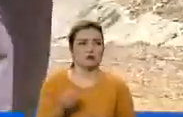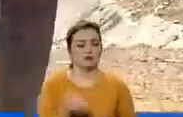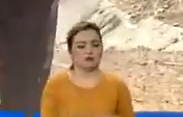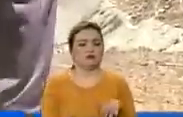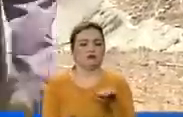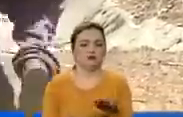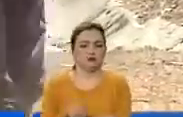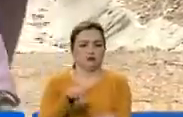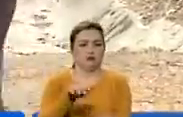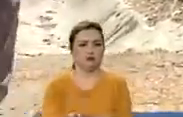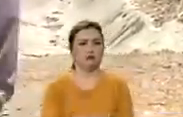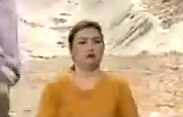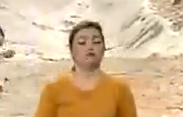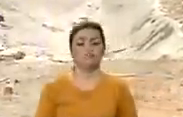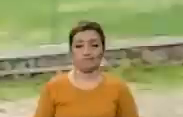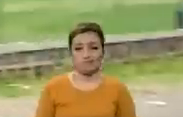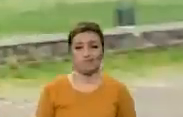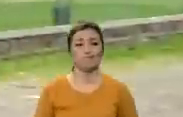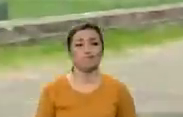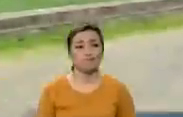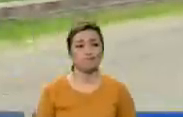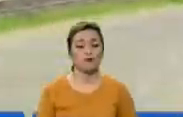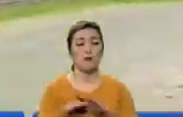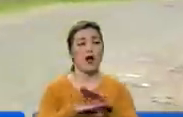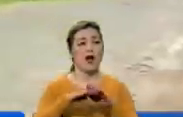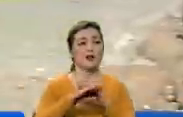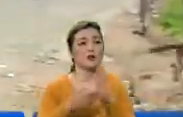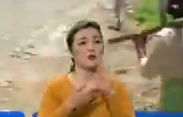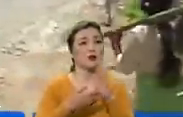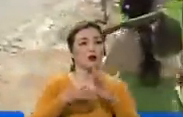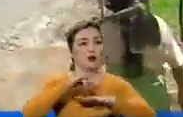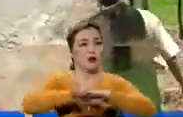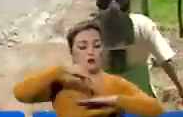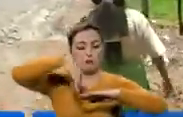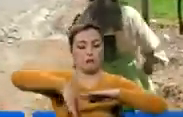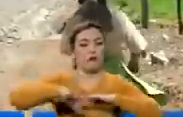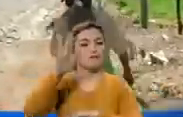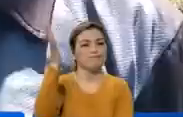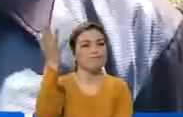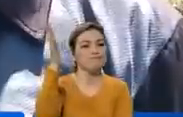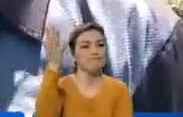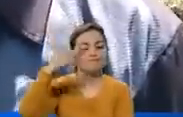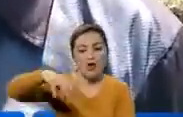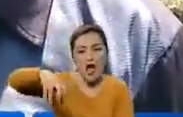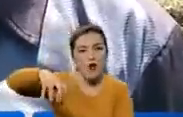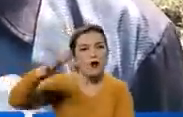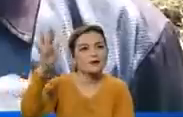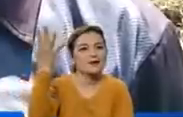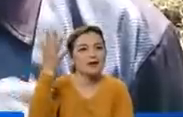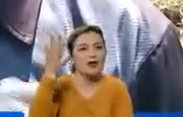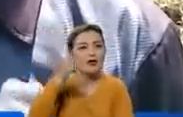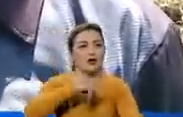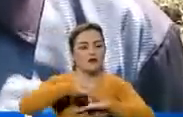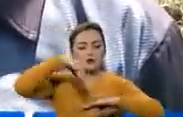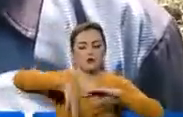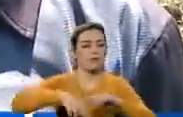caminando. Lo que no han podido cubrir son sus necesidades básicas, como alcantarillado y agua potable. Necesitamos el alcantarillado